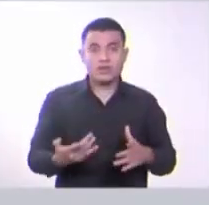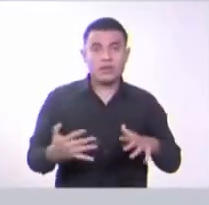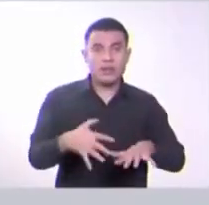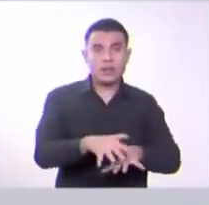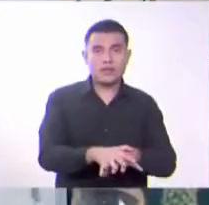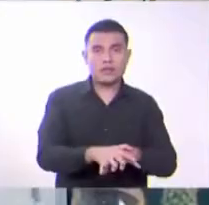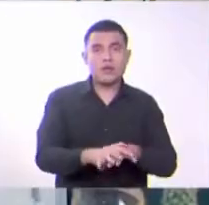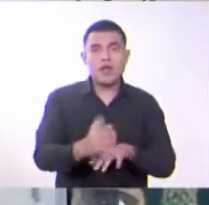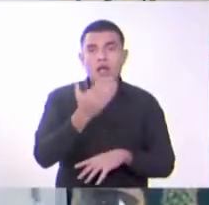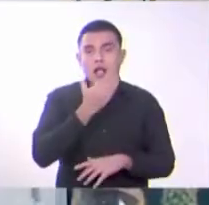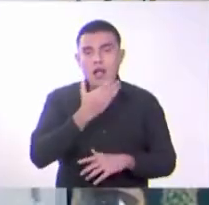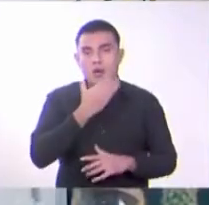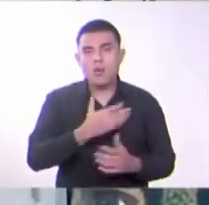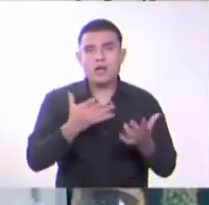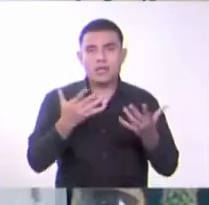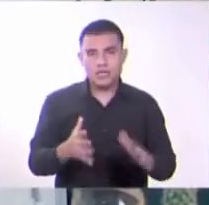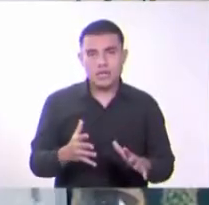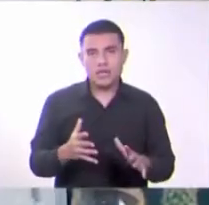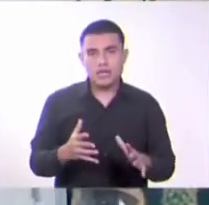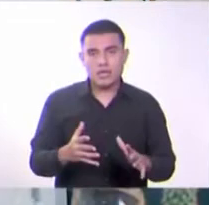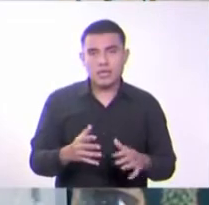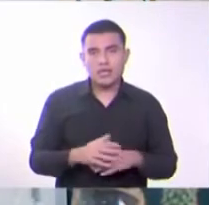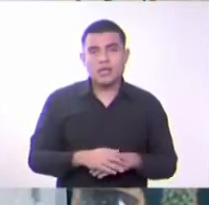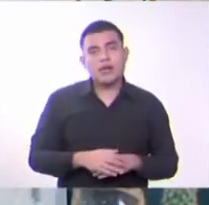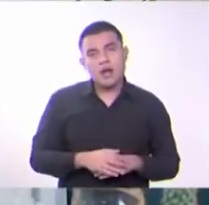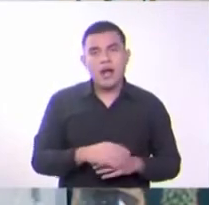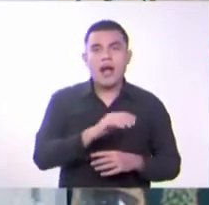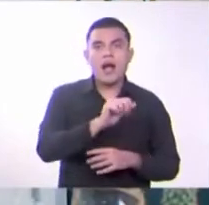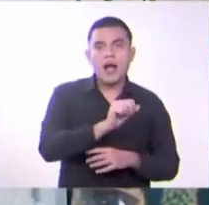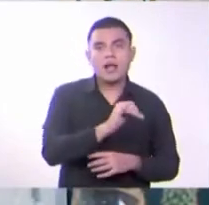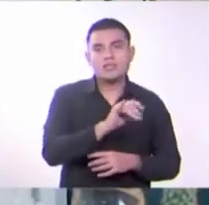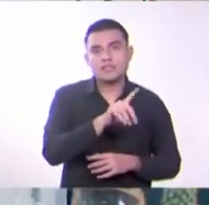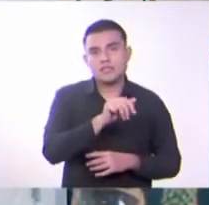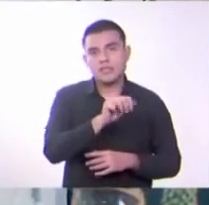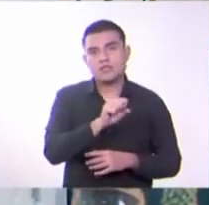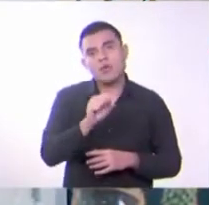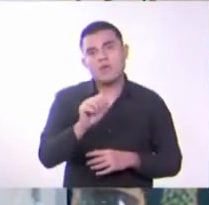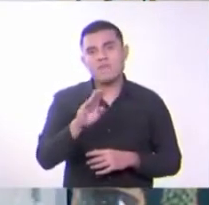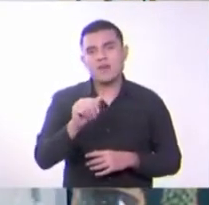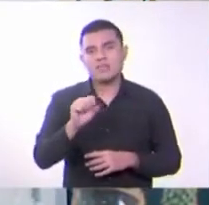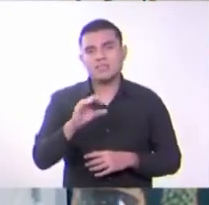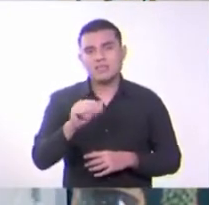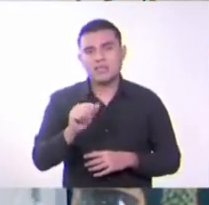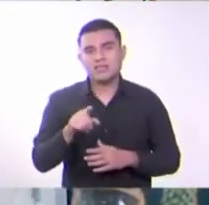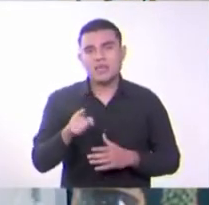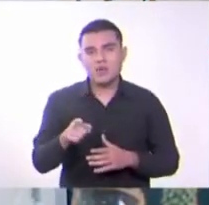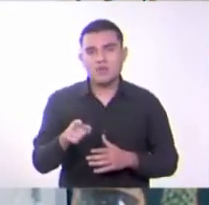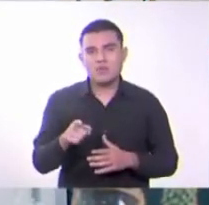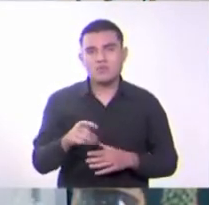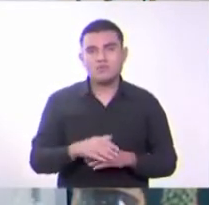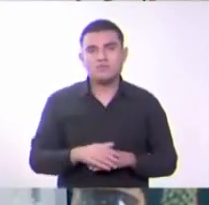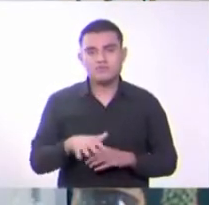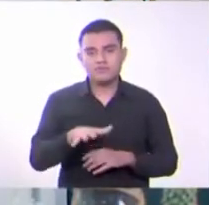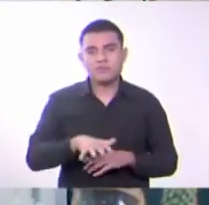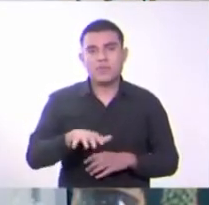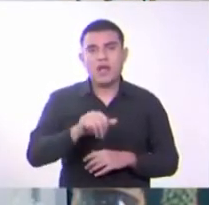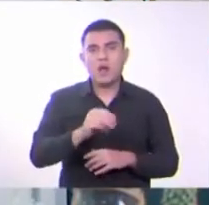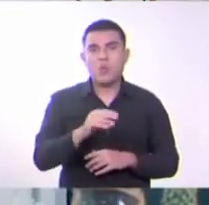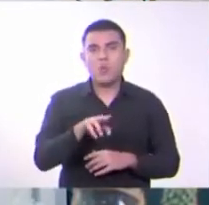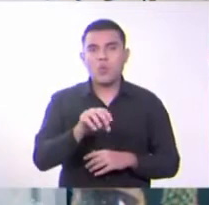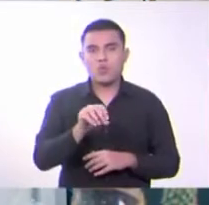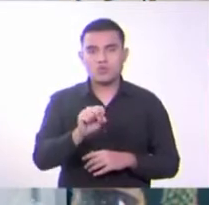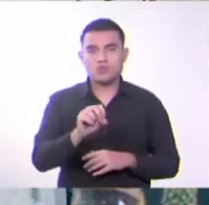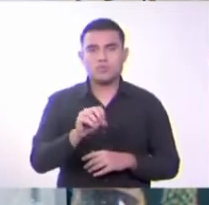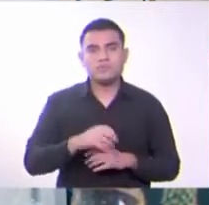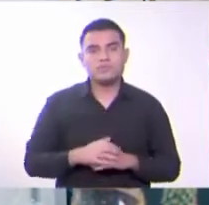el agua, ya que las disoluciones ácidas o básicas normalmente están en un medio acuoso.